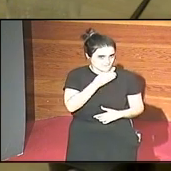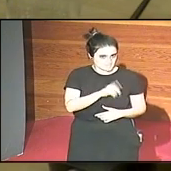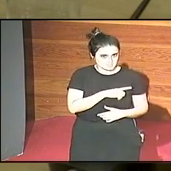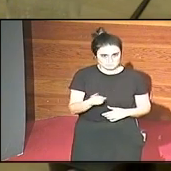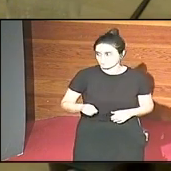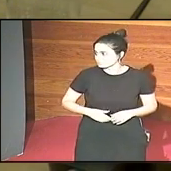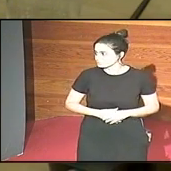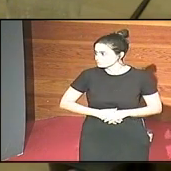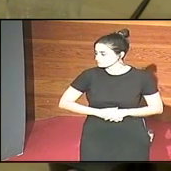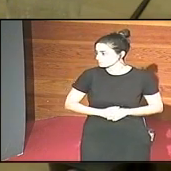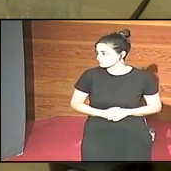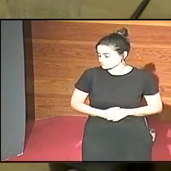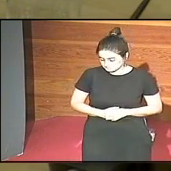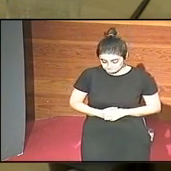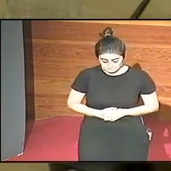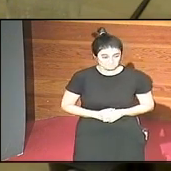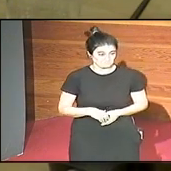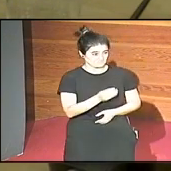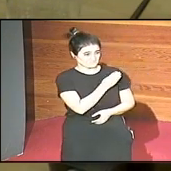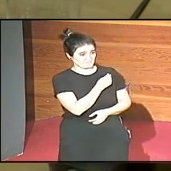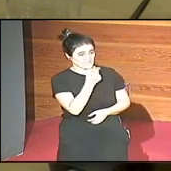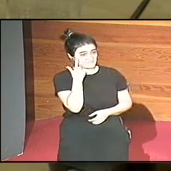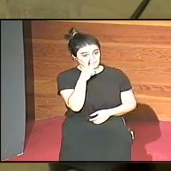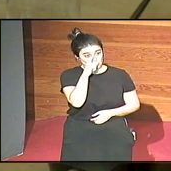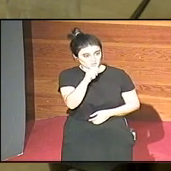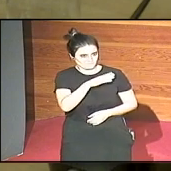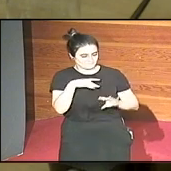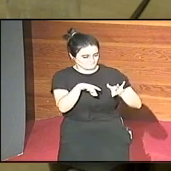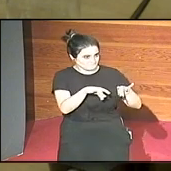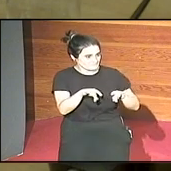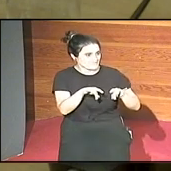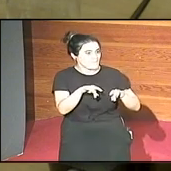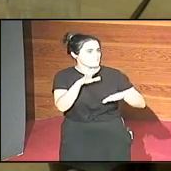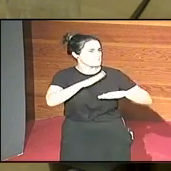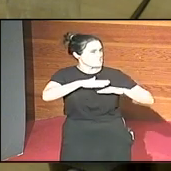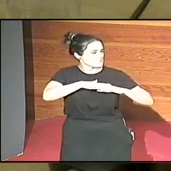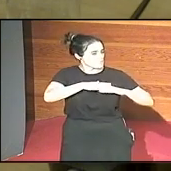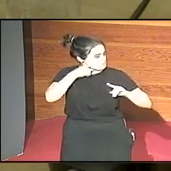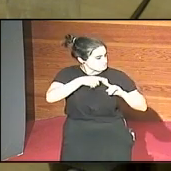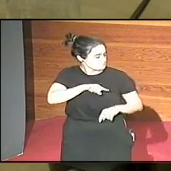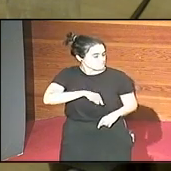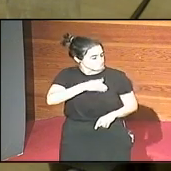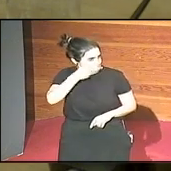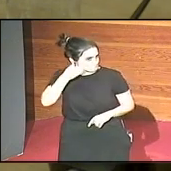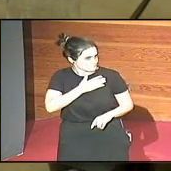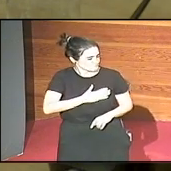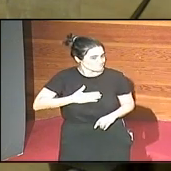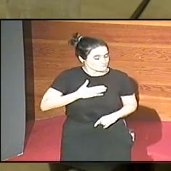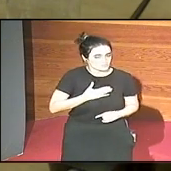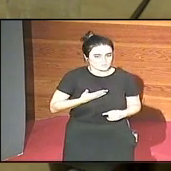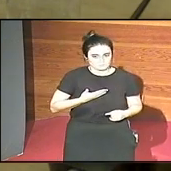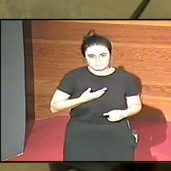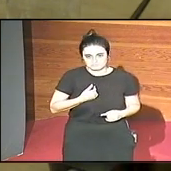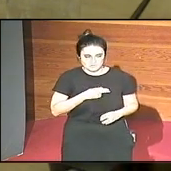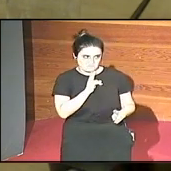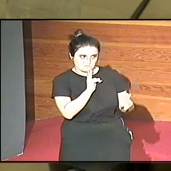Mire, ¿qué territorios serían suficientes para que Putin se diera por satisfecho? Es imposible